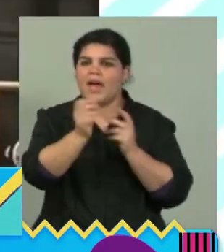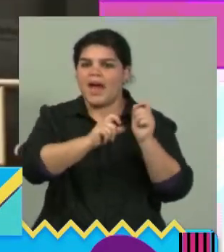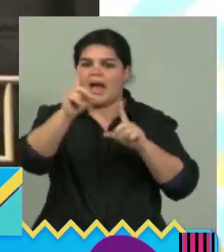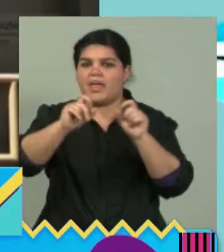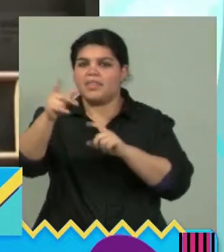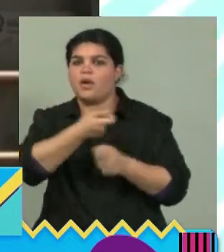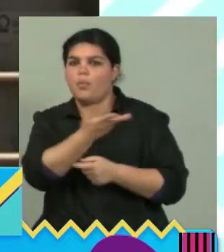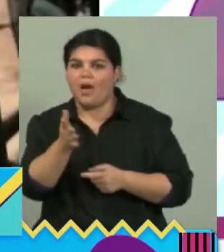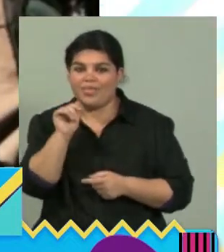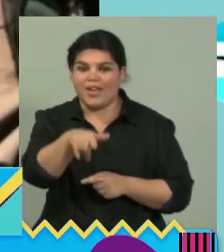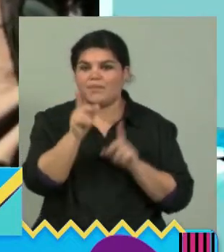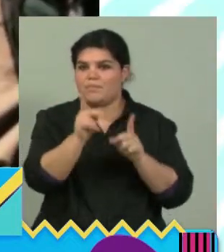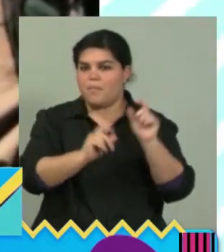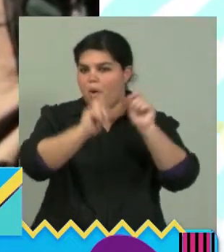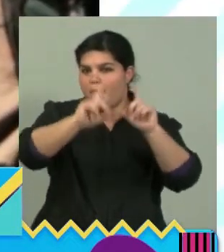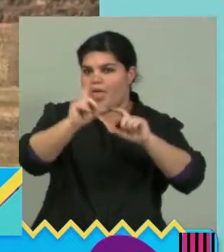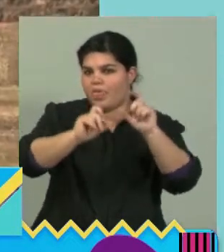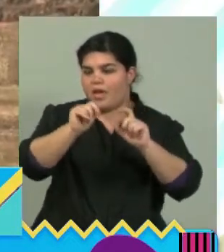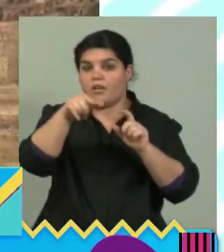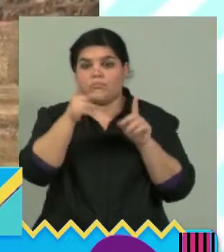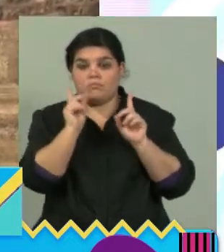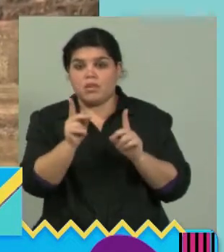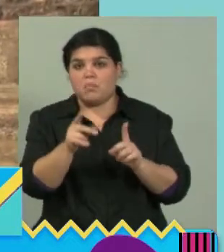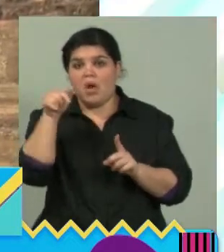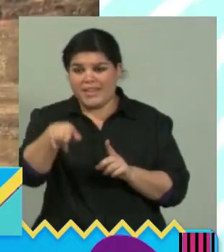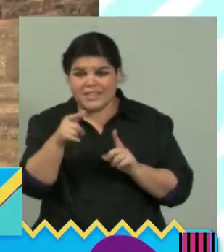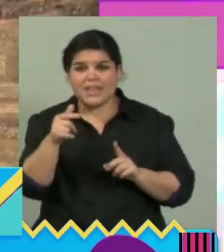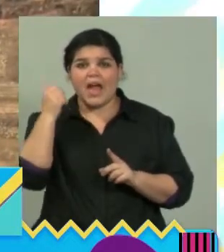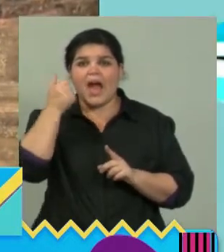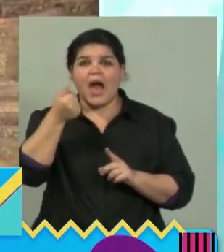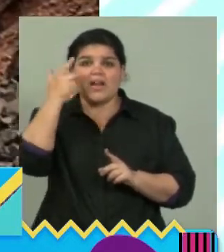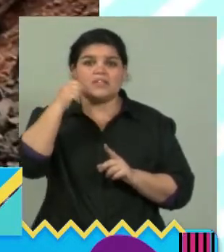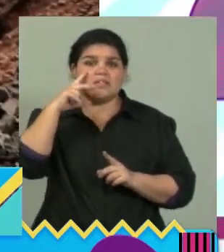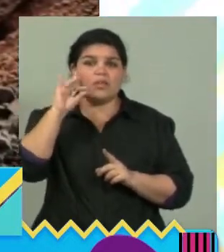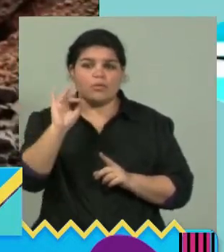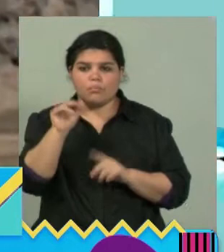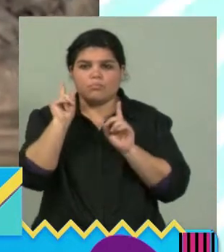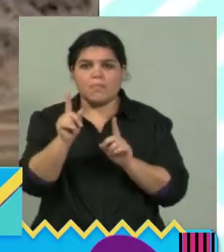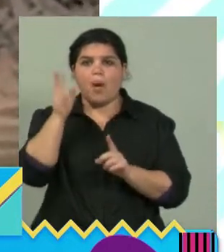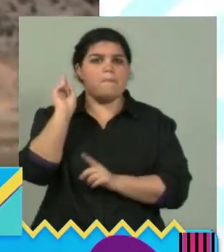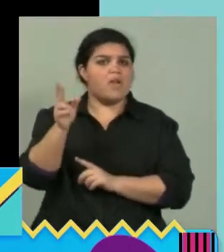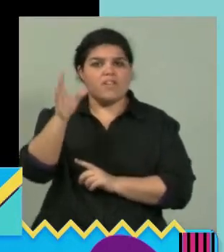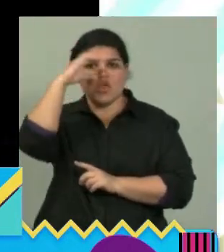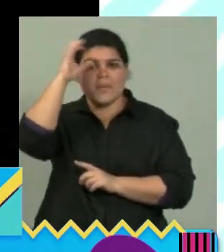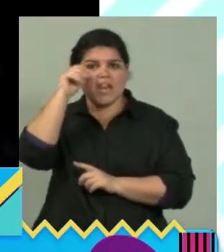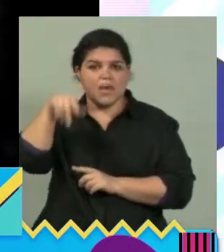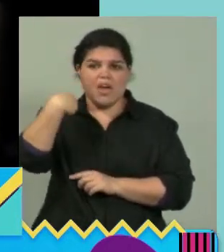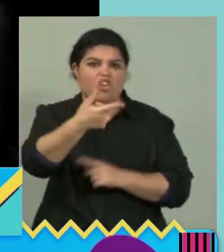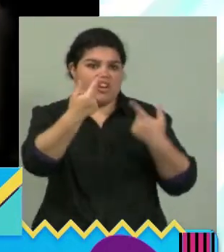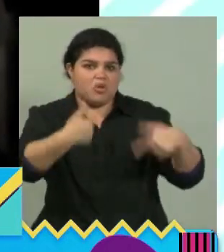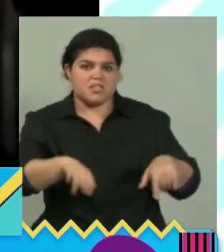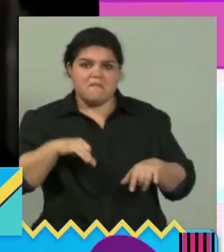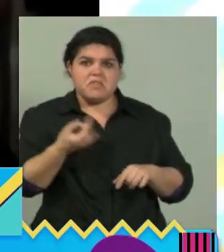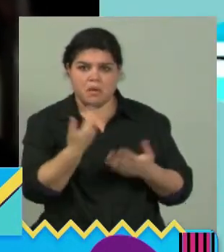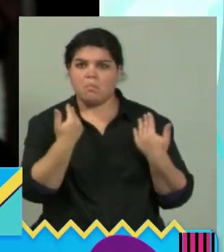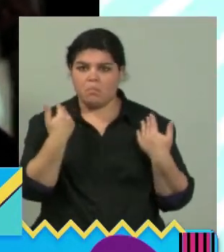un elemento que está en la vida cotidiana de cada uno de nosotros, está solamente prohibido para la actividad minera. Creo